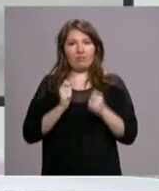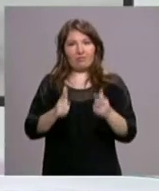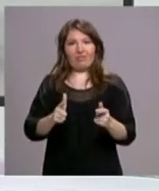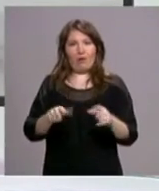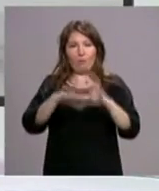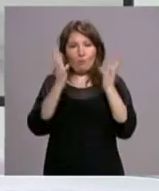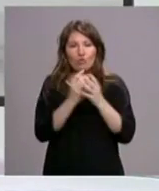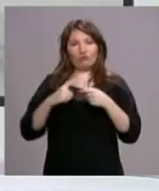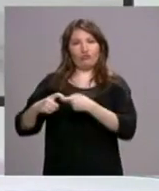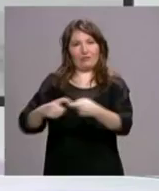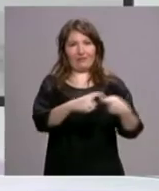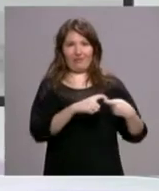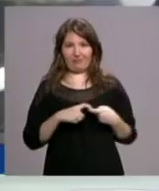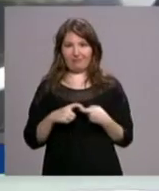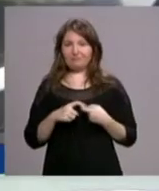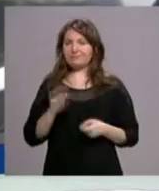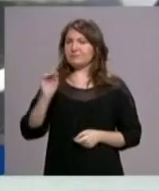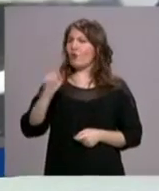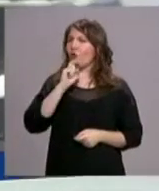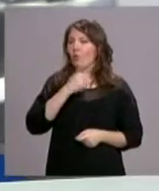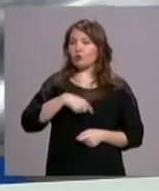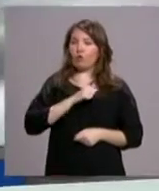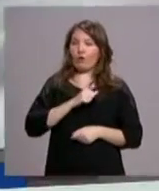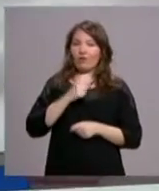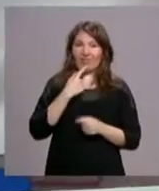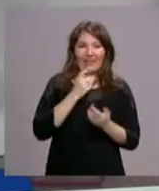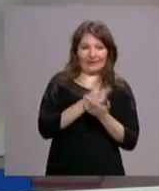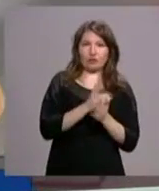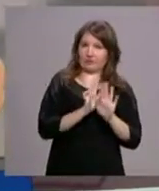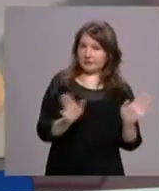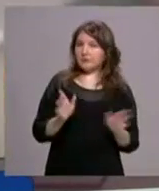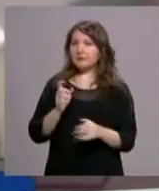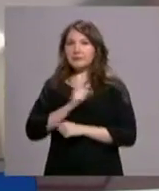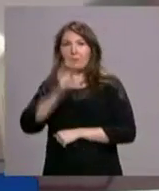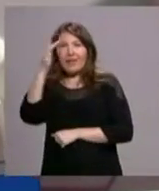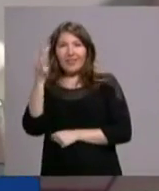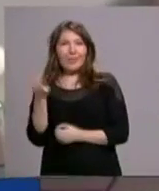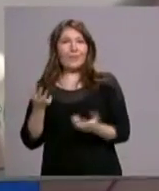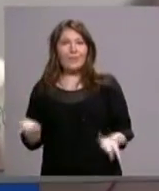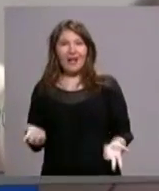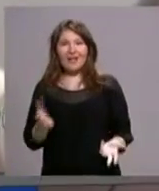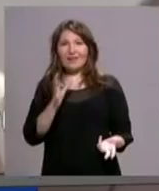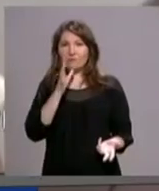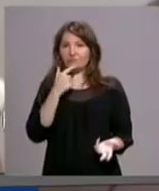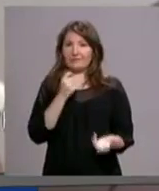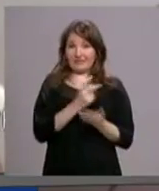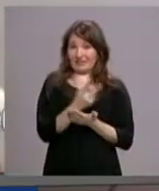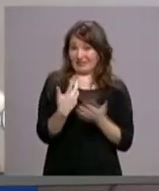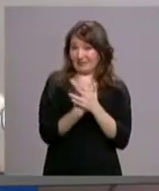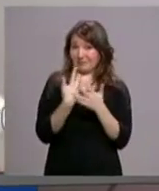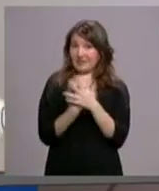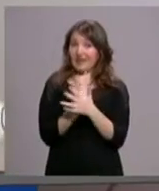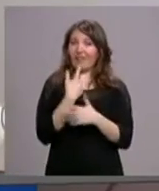solidaridad. ¿Y cuál es nuestra esperanza? Porque hablamos de reto y hablamos de esperanza en esta jornada, en este lema. El reto nos comentabas